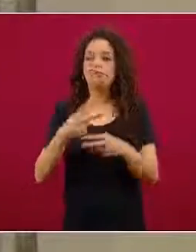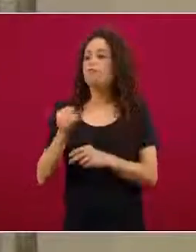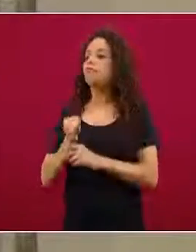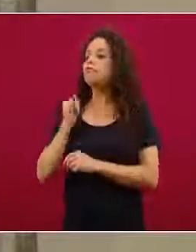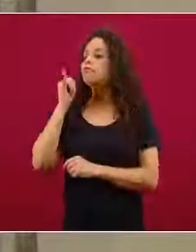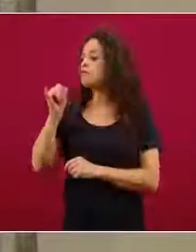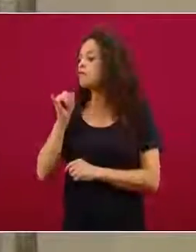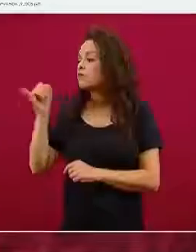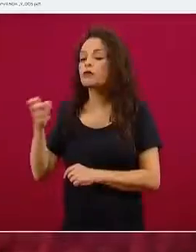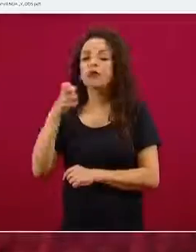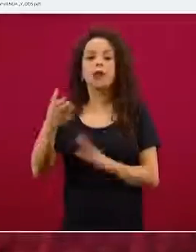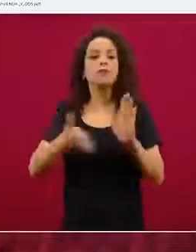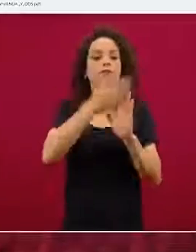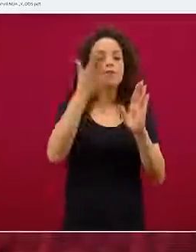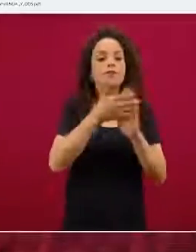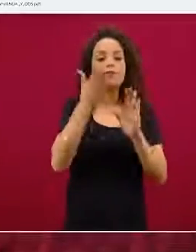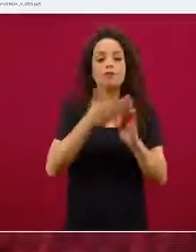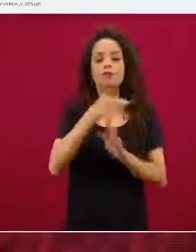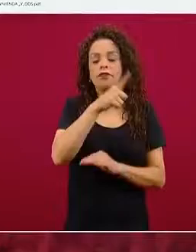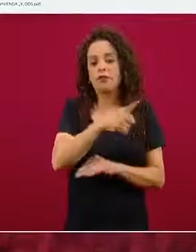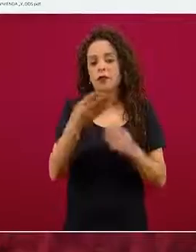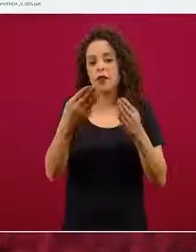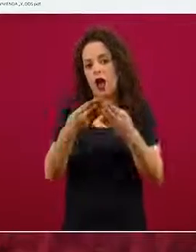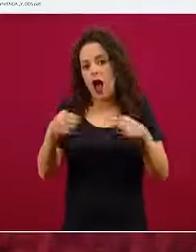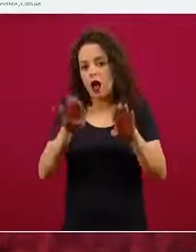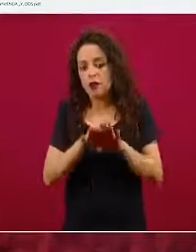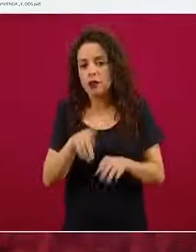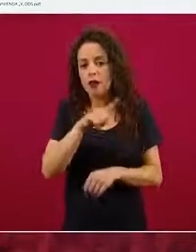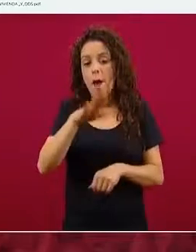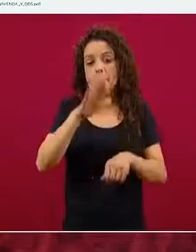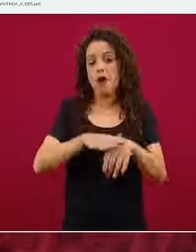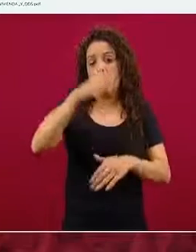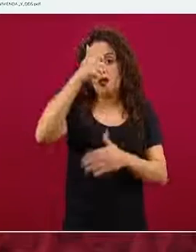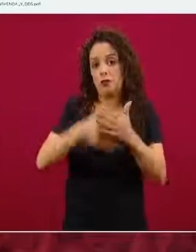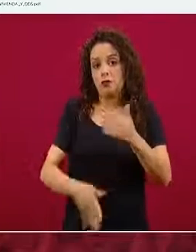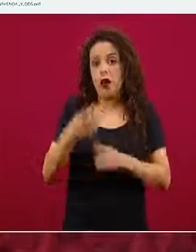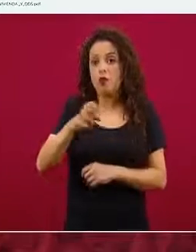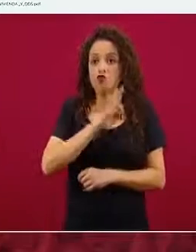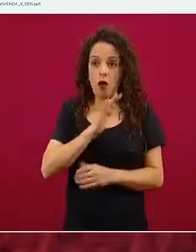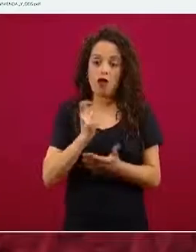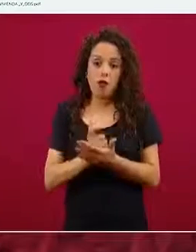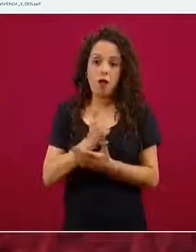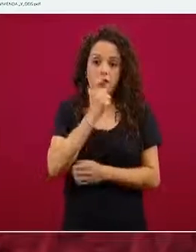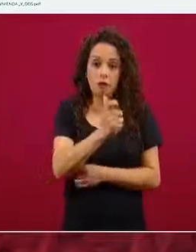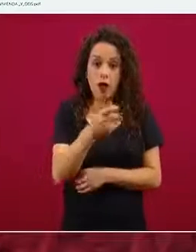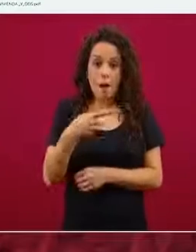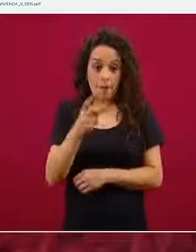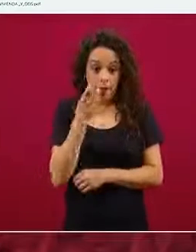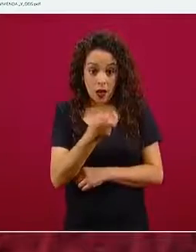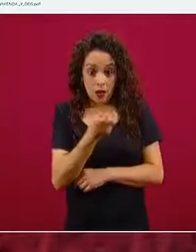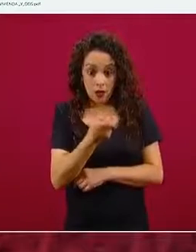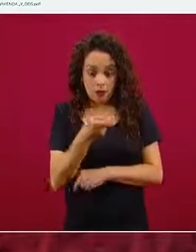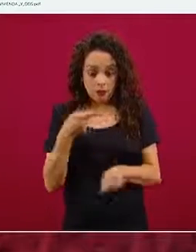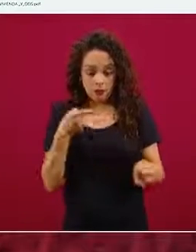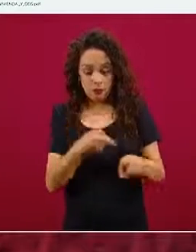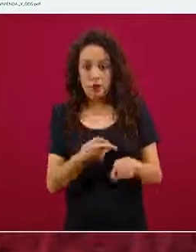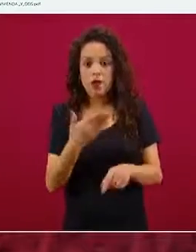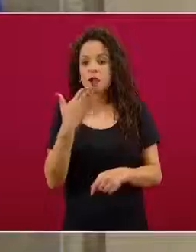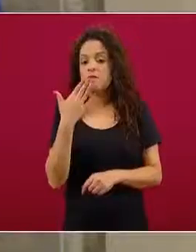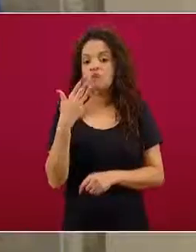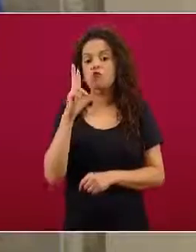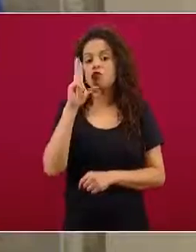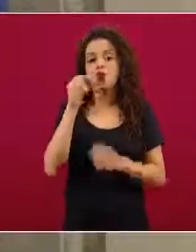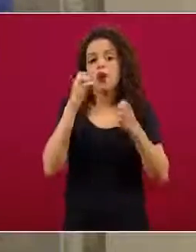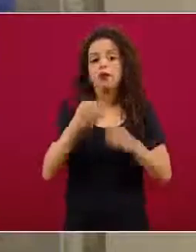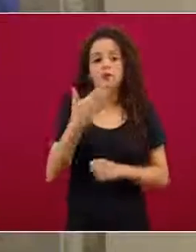donde construyen sus viviendas, que es el suelo más barato que hay, es el único que pueden pagar, pero evidentemente este suelo que está mal localizado, que no